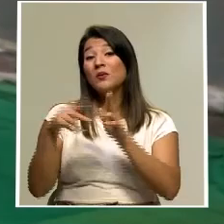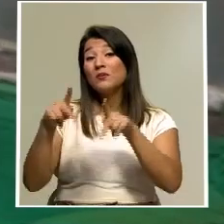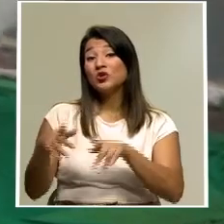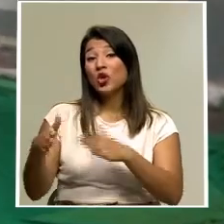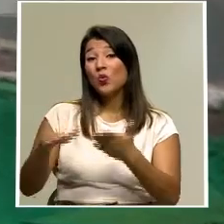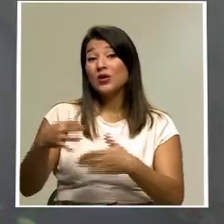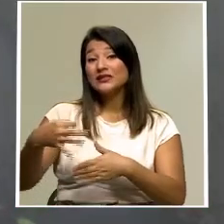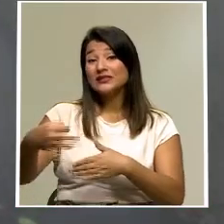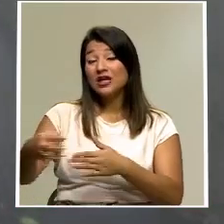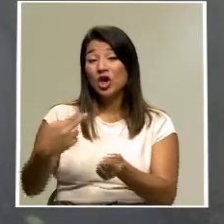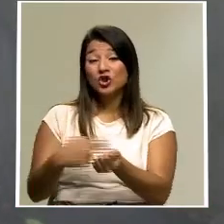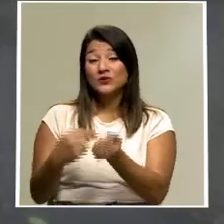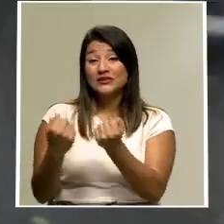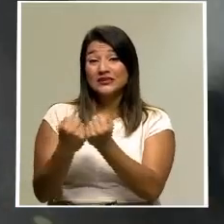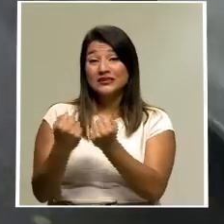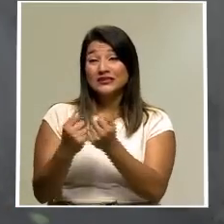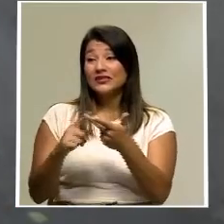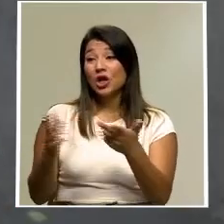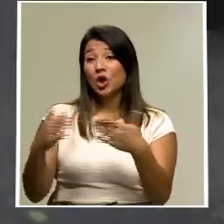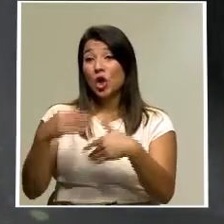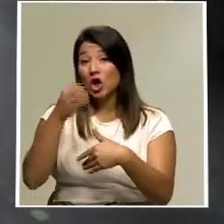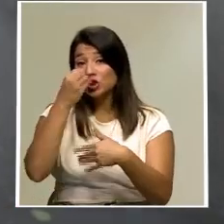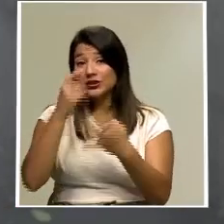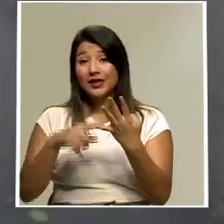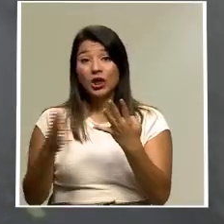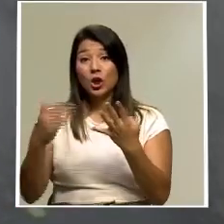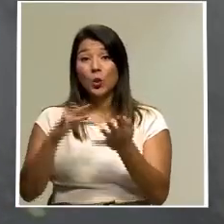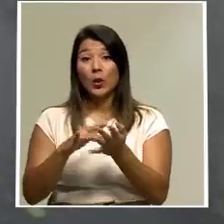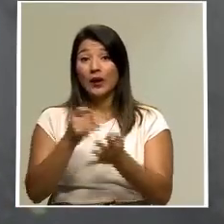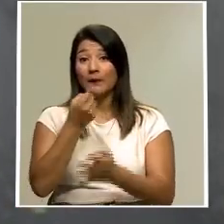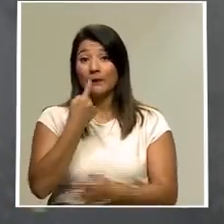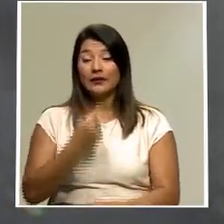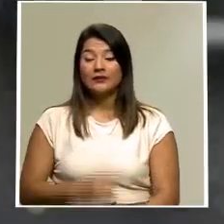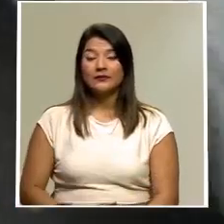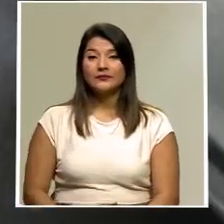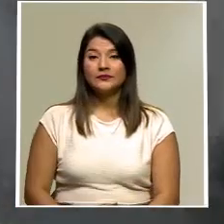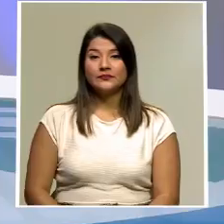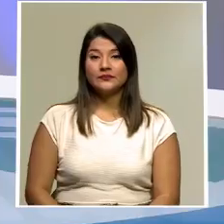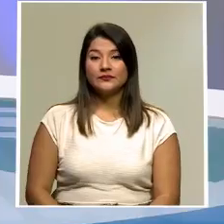hospitales saturados y falta de oxígeno y medicamentos.